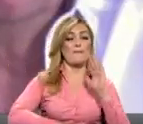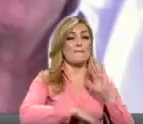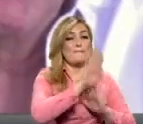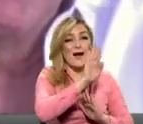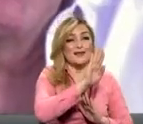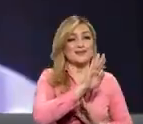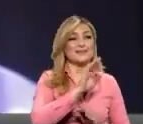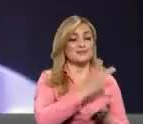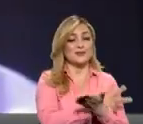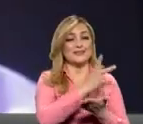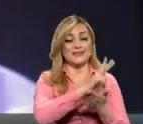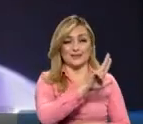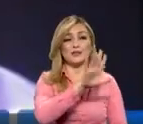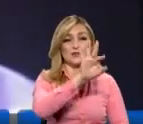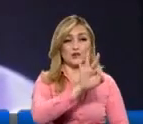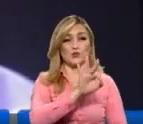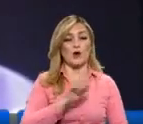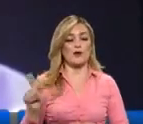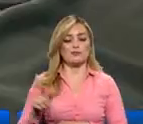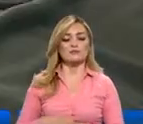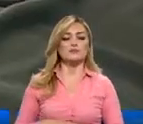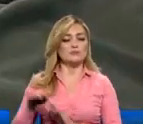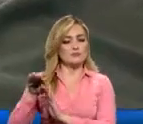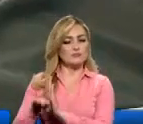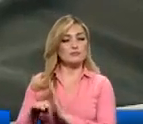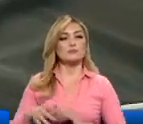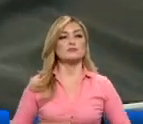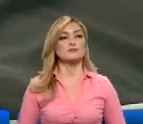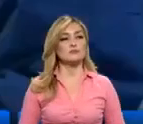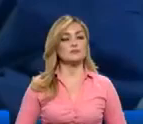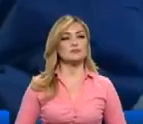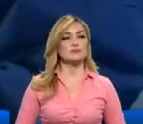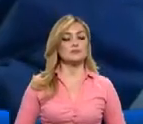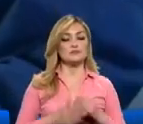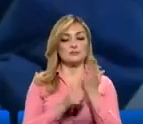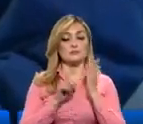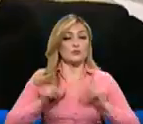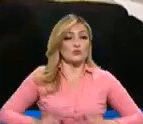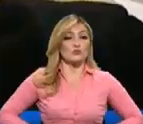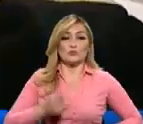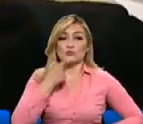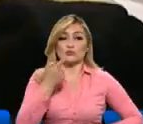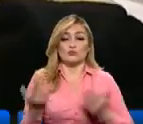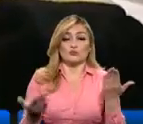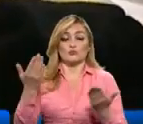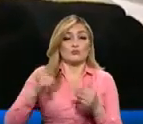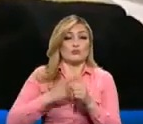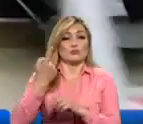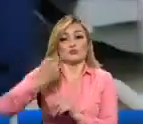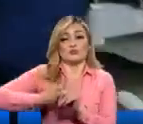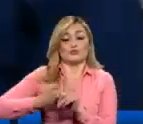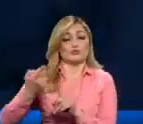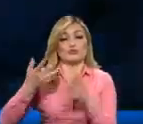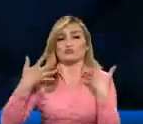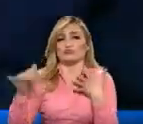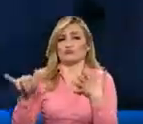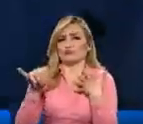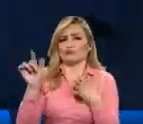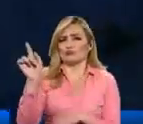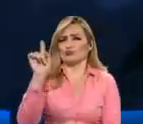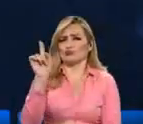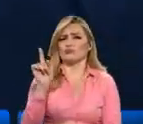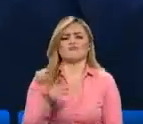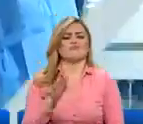ello, el Ministerio de Salud Pública explica que la situación en esta provincia no se puede comparar a lo ocurrido en los primeros meses y atribuye